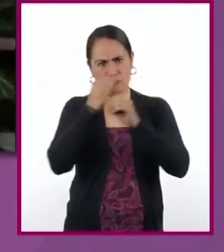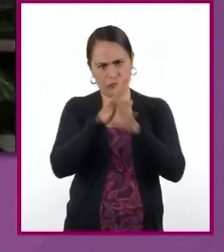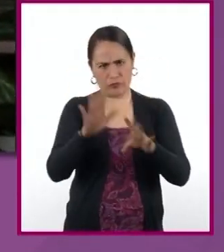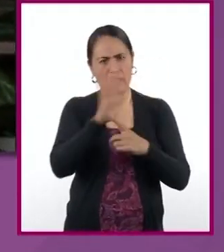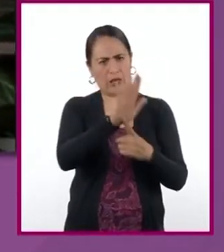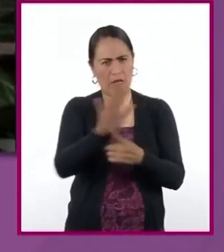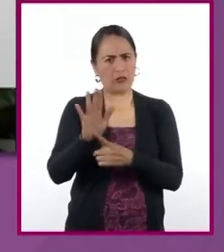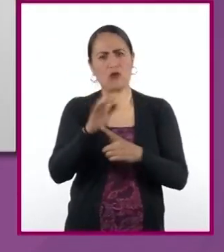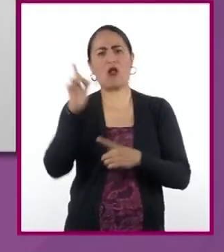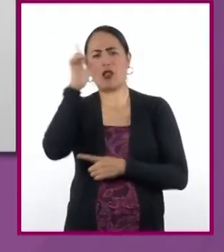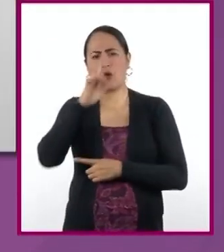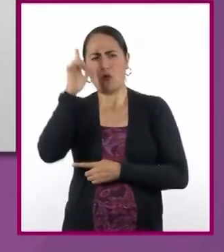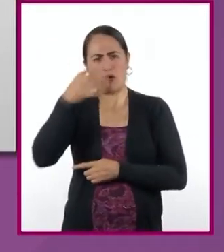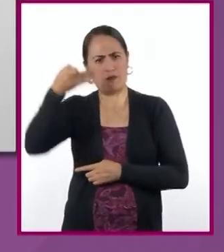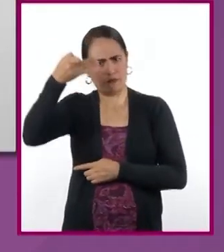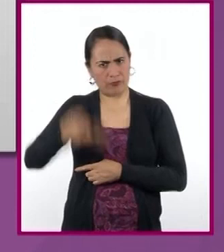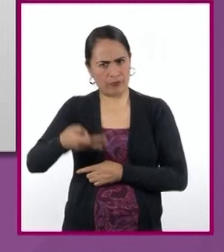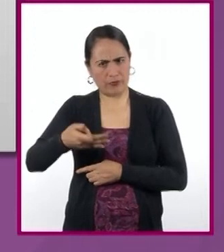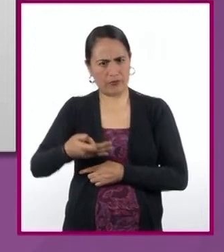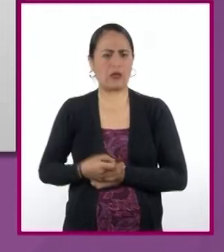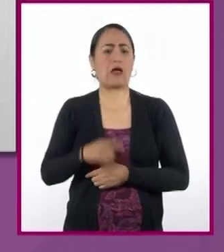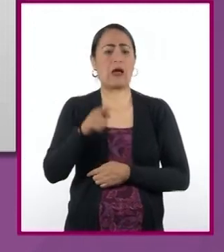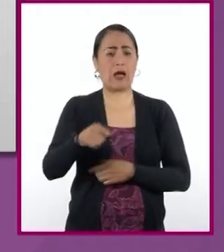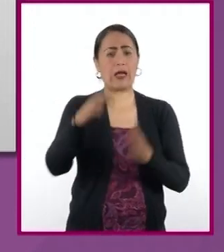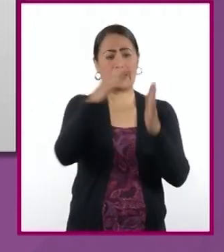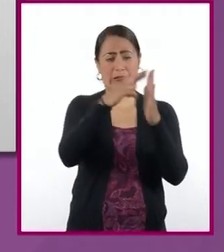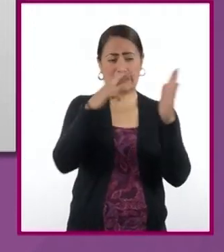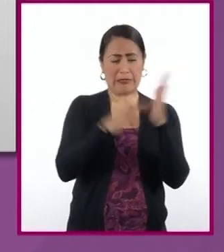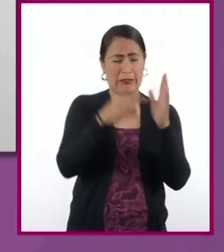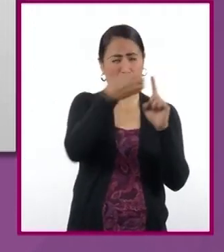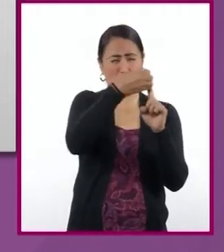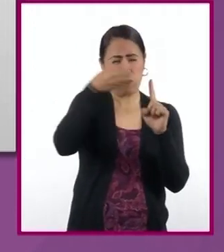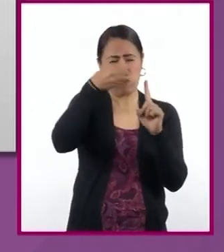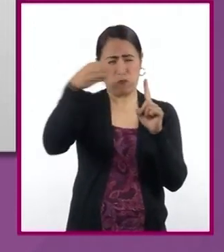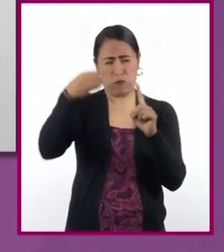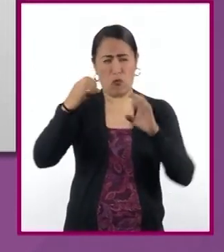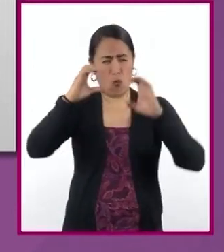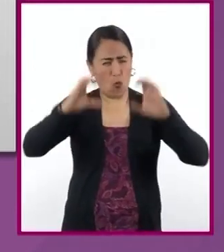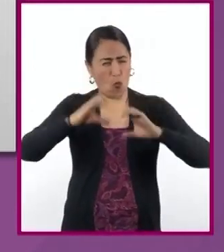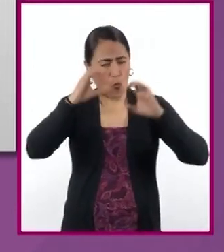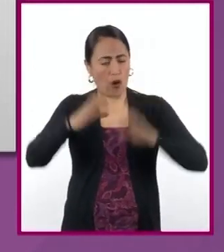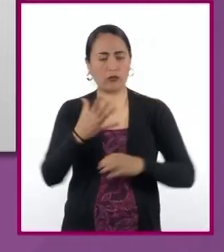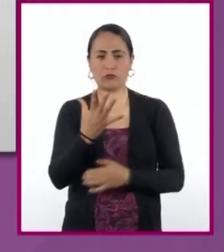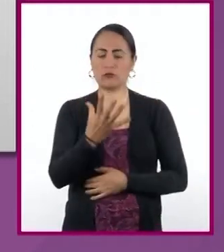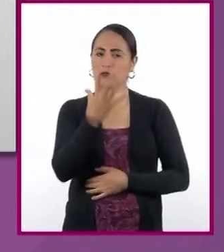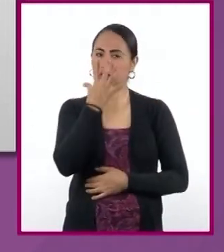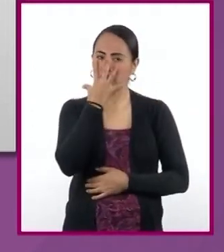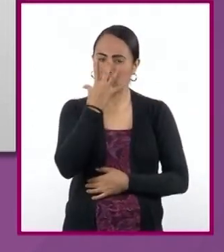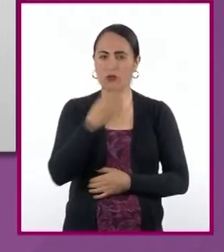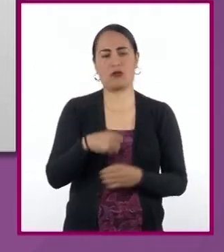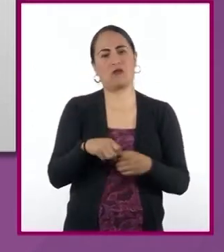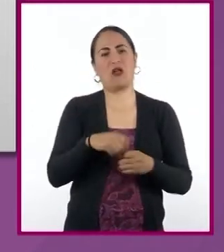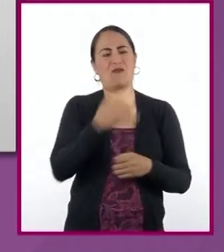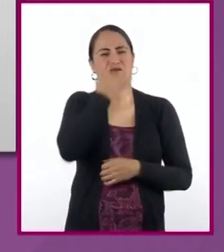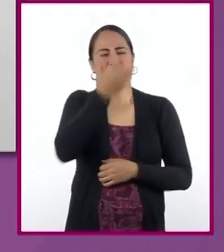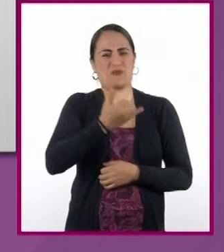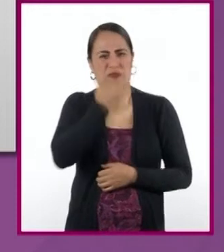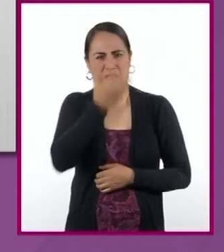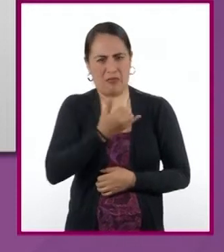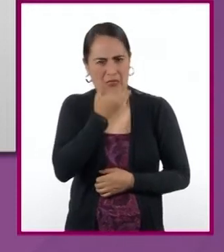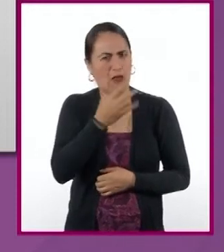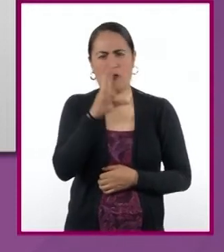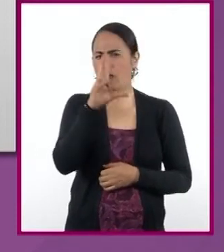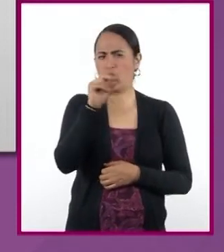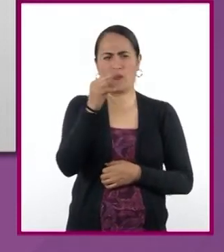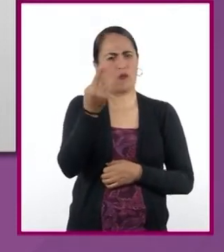lenguaje formal, en el cual se cuidan las reglas gramaticales, se adopta un tono serio y se evitan contracciones y otras expresiones que